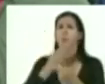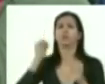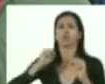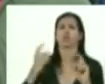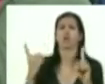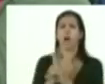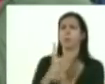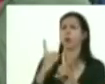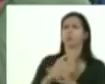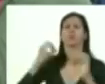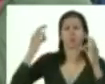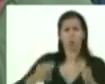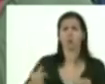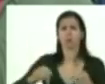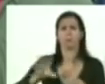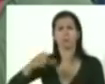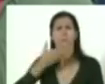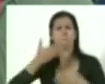con el presidente que